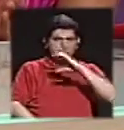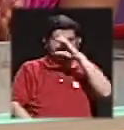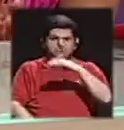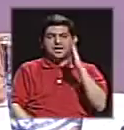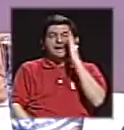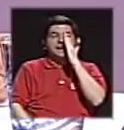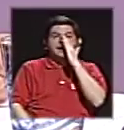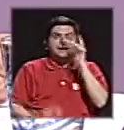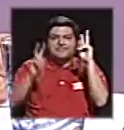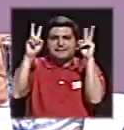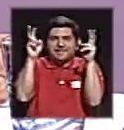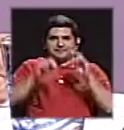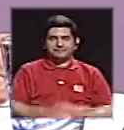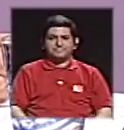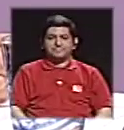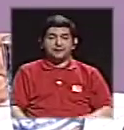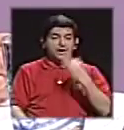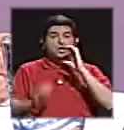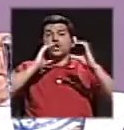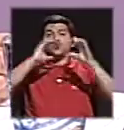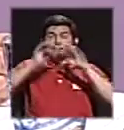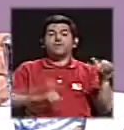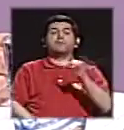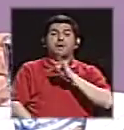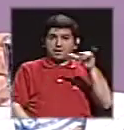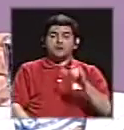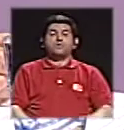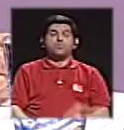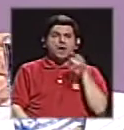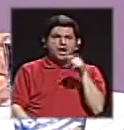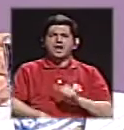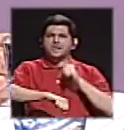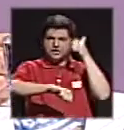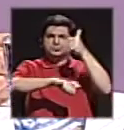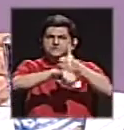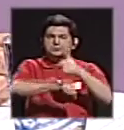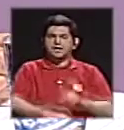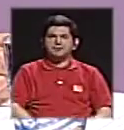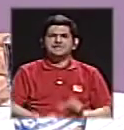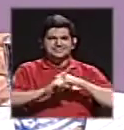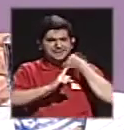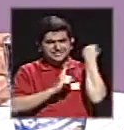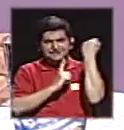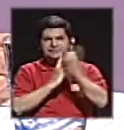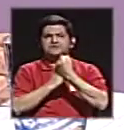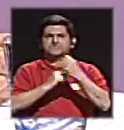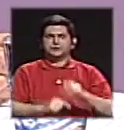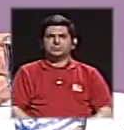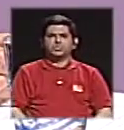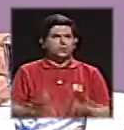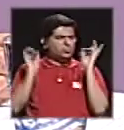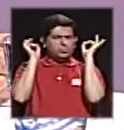la madre. Y los medios de comunicación también se plantean de mucho el asunto de qué barbaridad